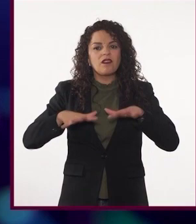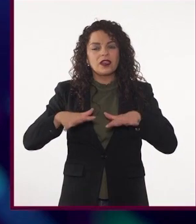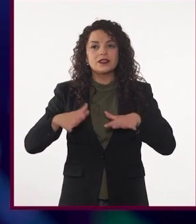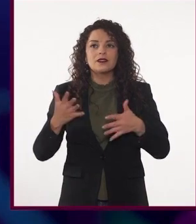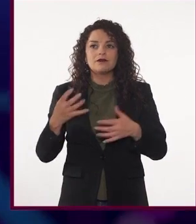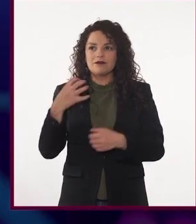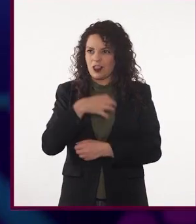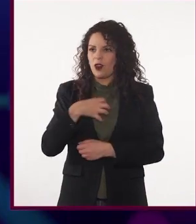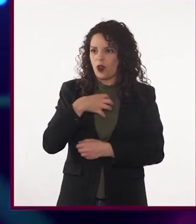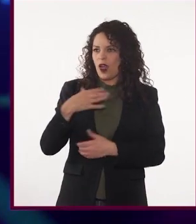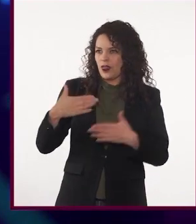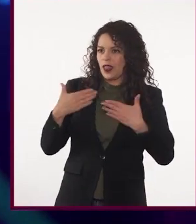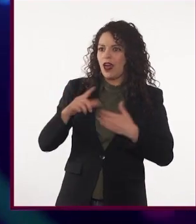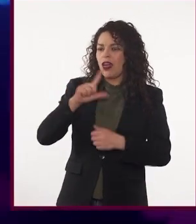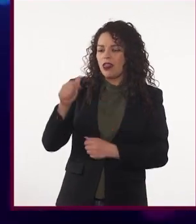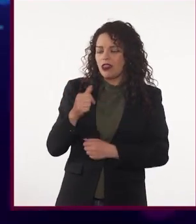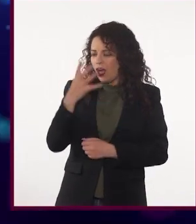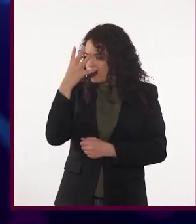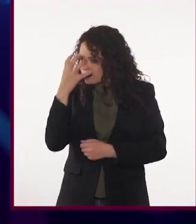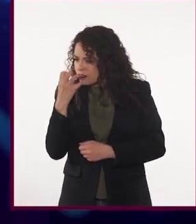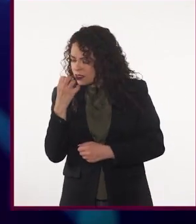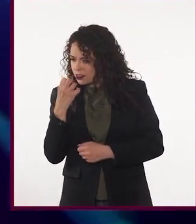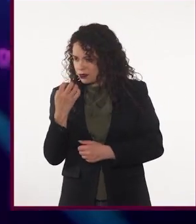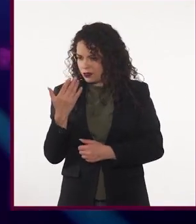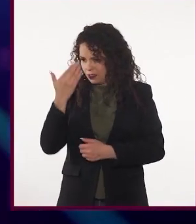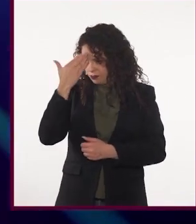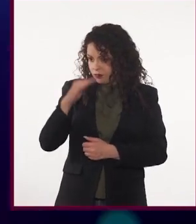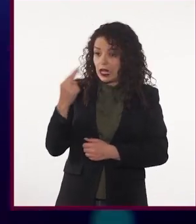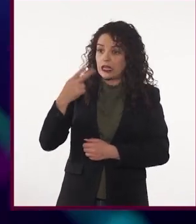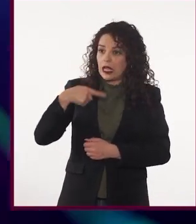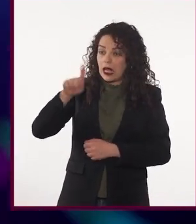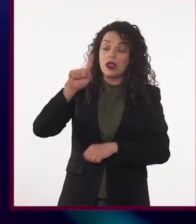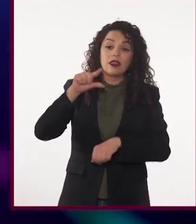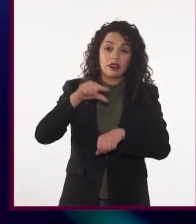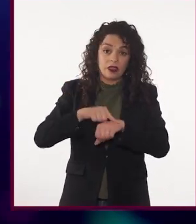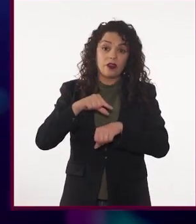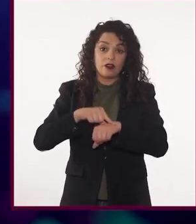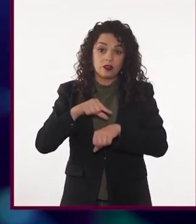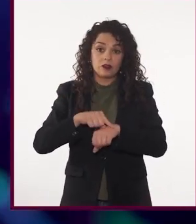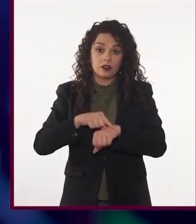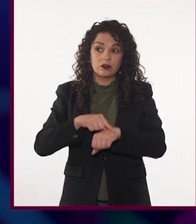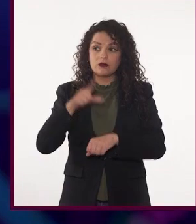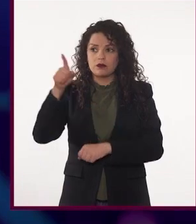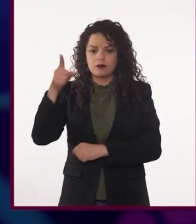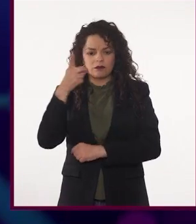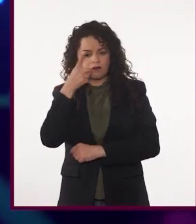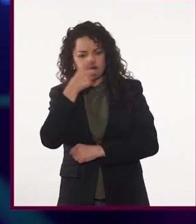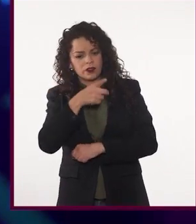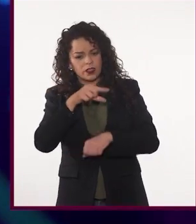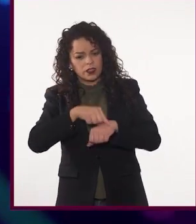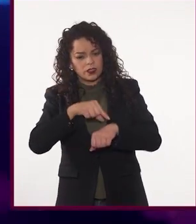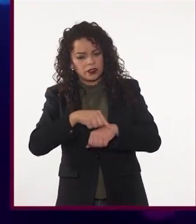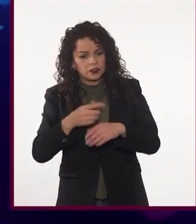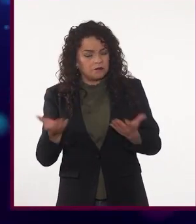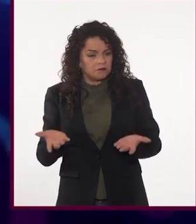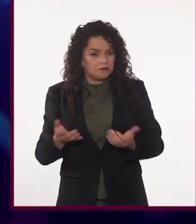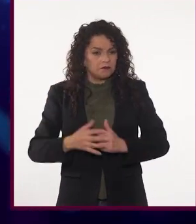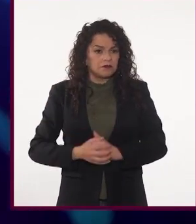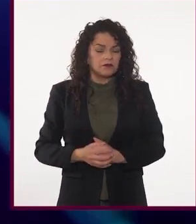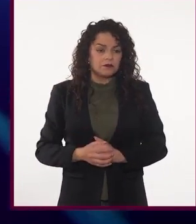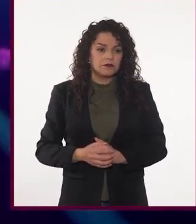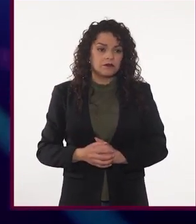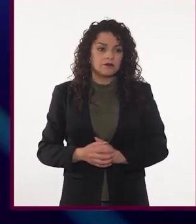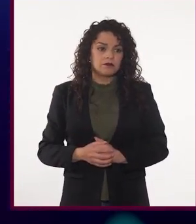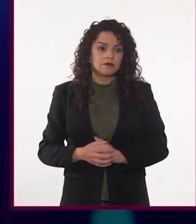estar contentas, a veces estar tristes, y tienen que ir al doctor, y el doctor les dice: